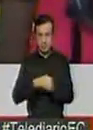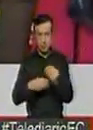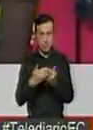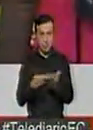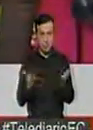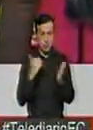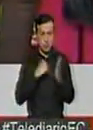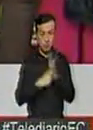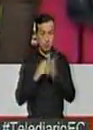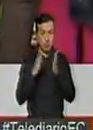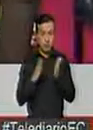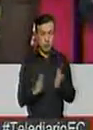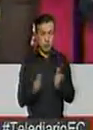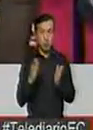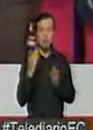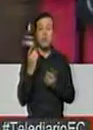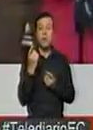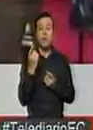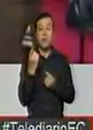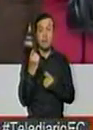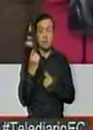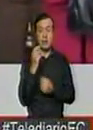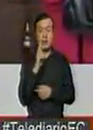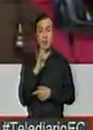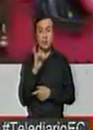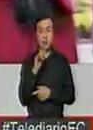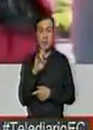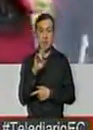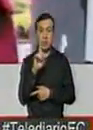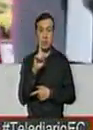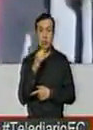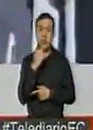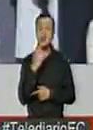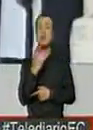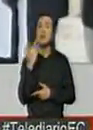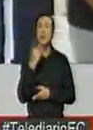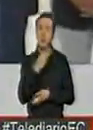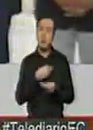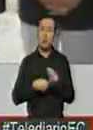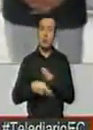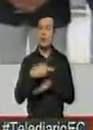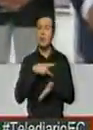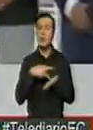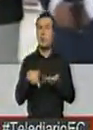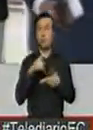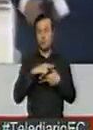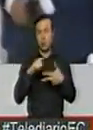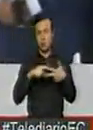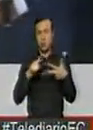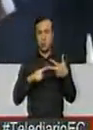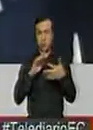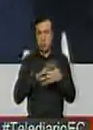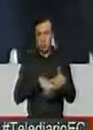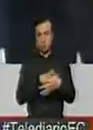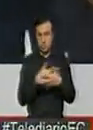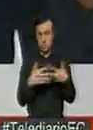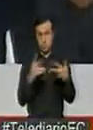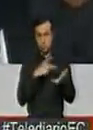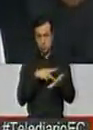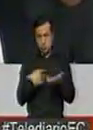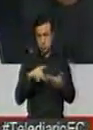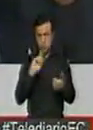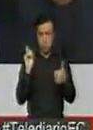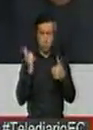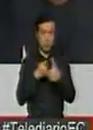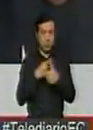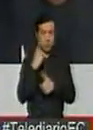de Finanzas Richard Martínez, el mecanismo que se establecería comprendería tres cronogramas de pago, empezando